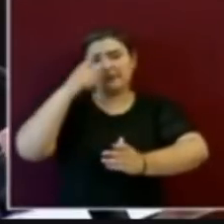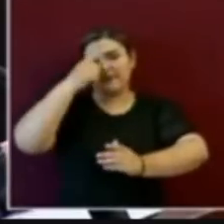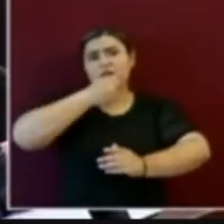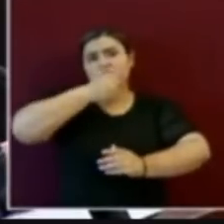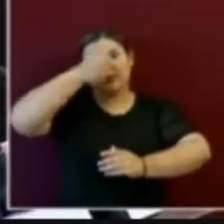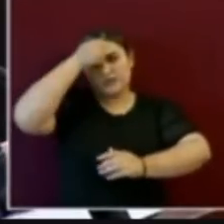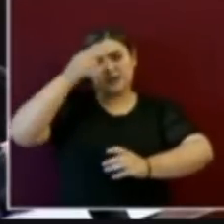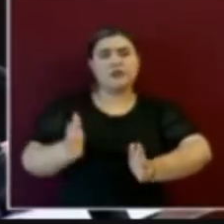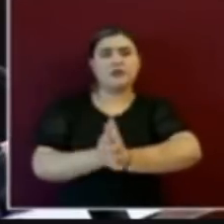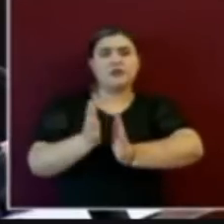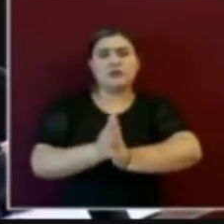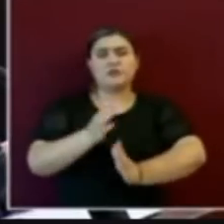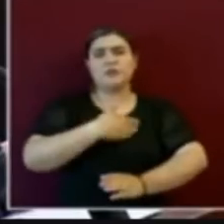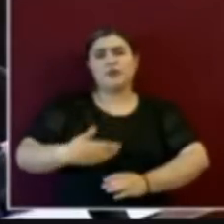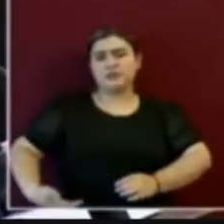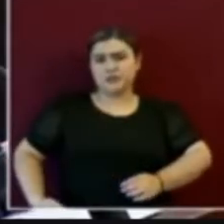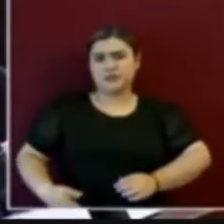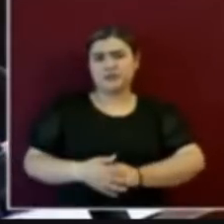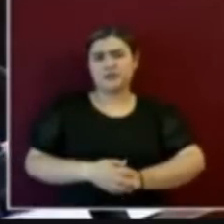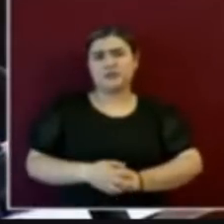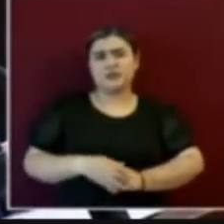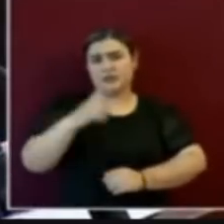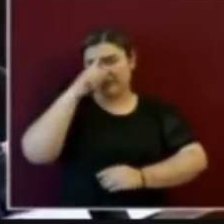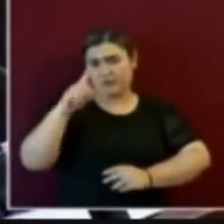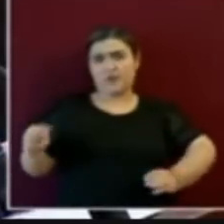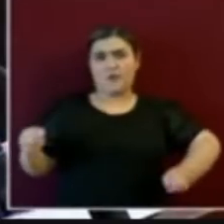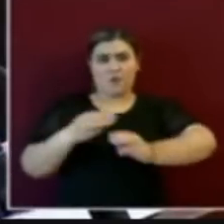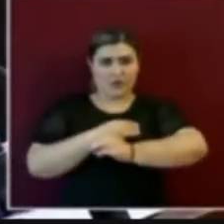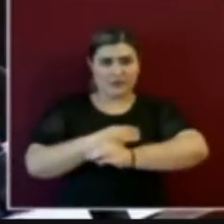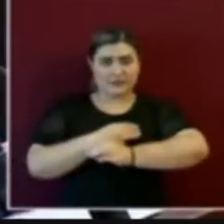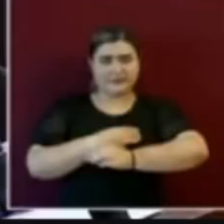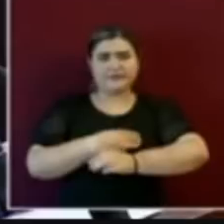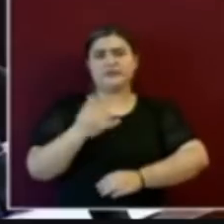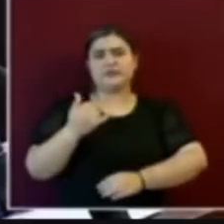candidatura presidencial de Morena. Y